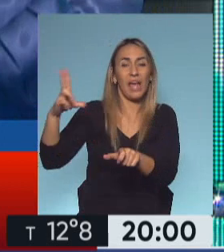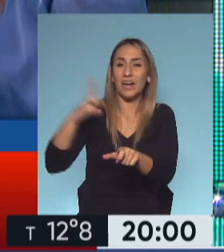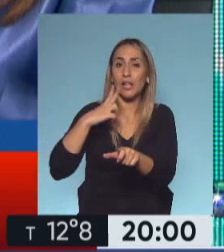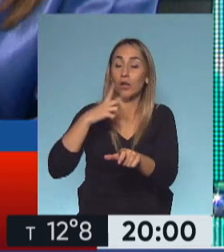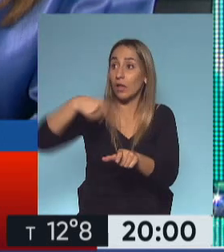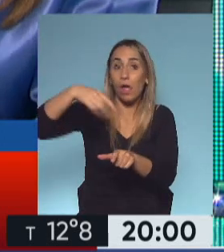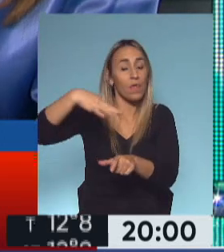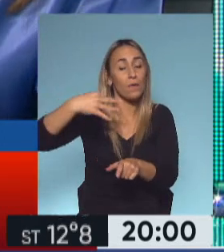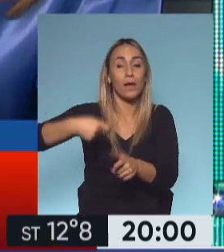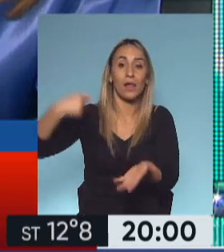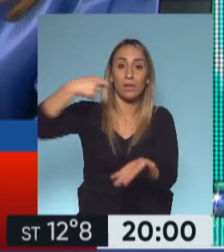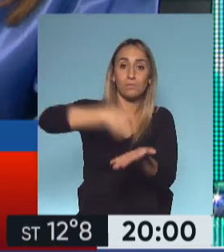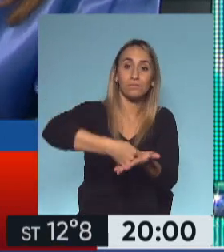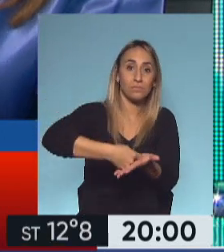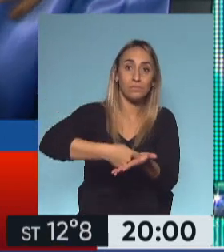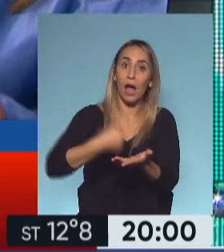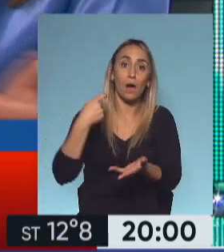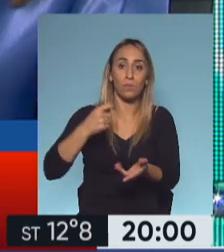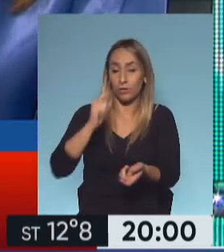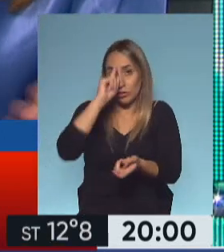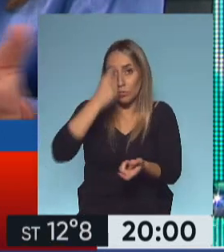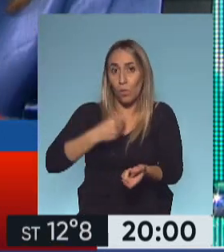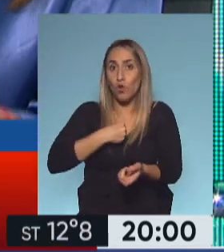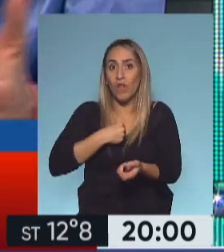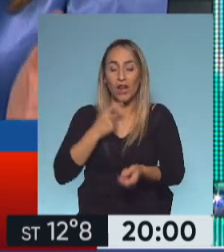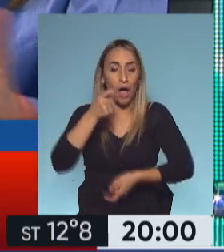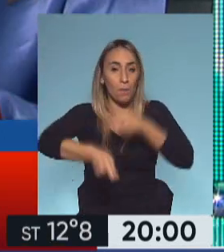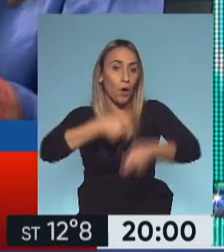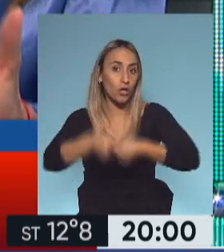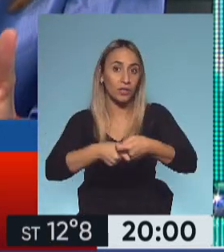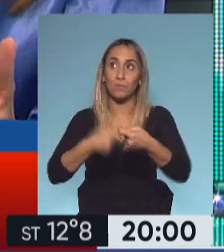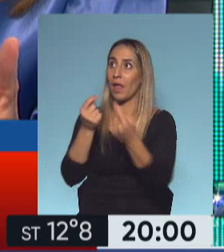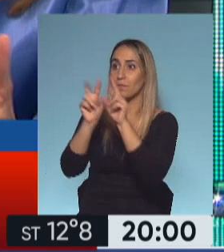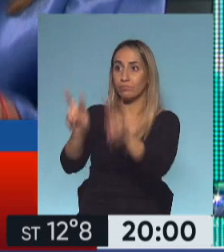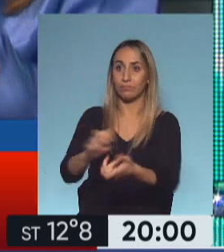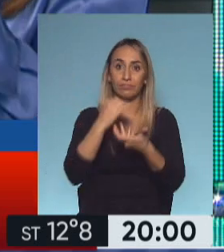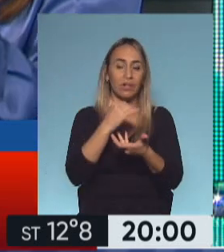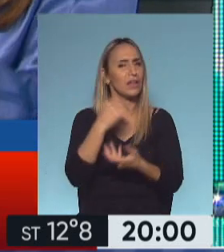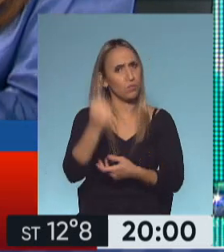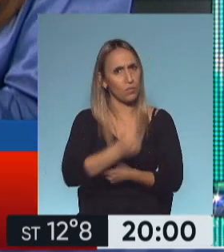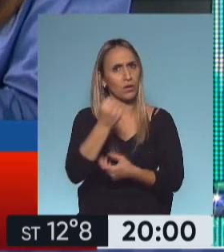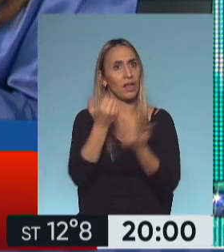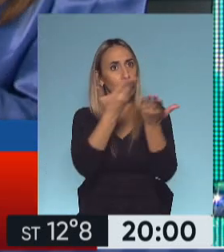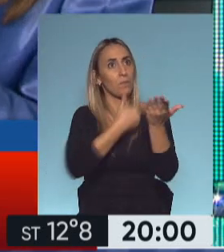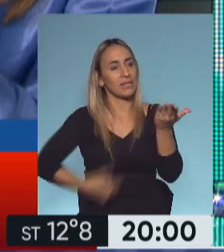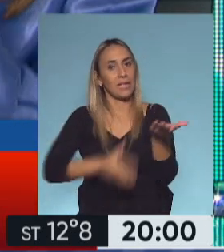poder resurgir a partir de la reconstrucción de la Argentina, va a ser necesario un hombre como nuestro presidente que